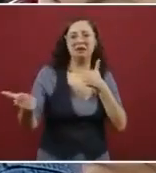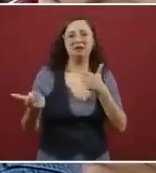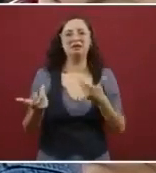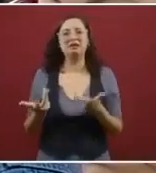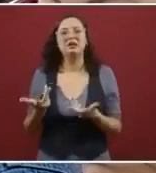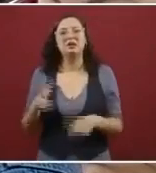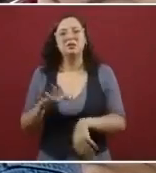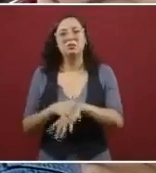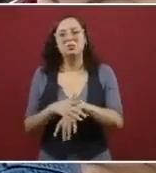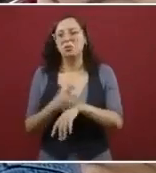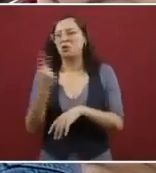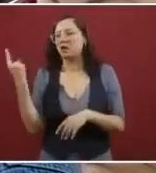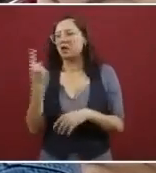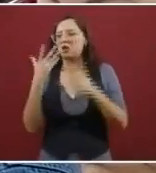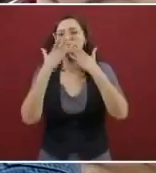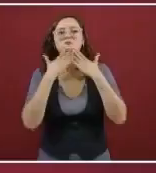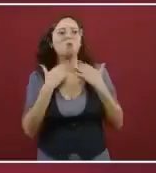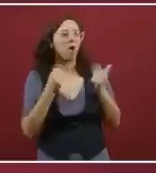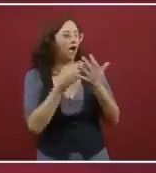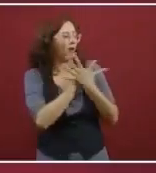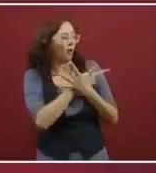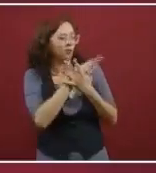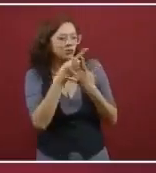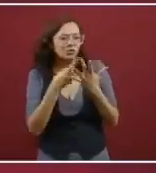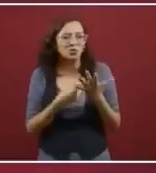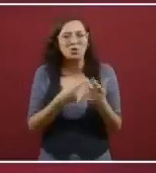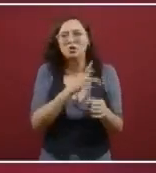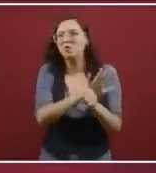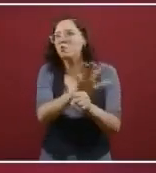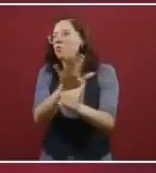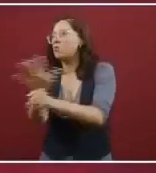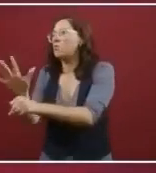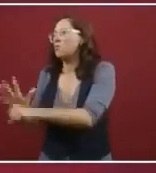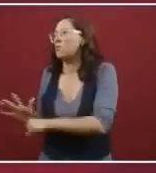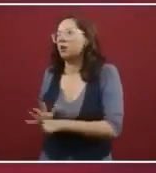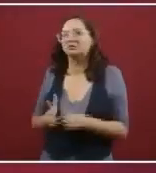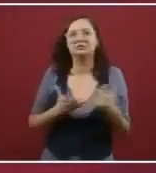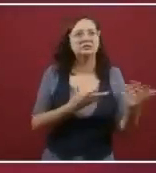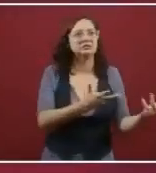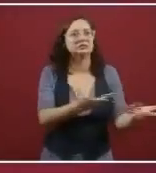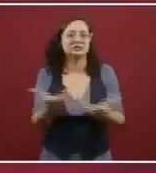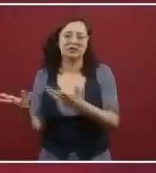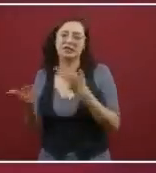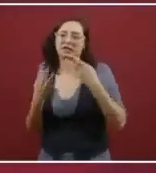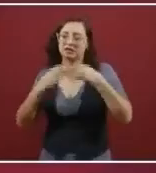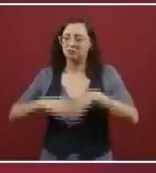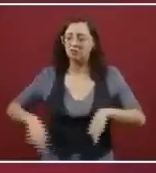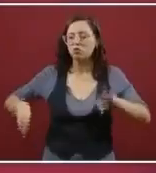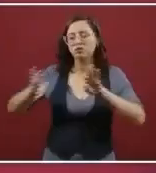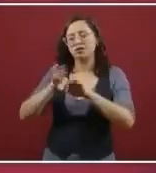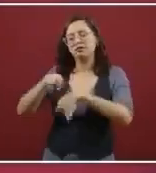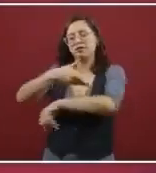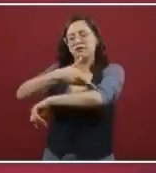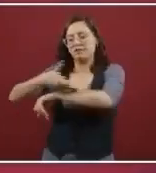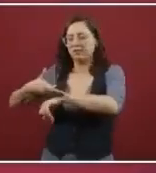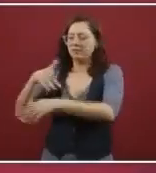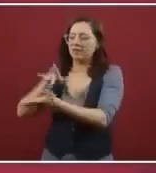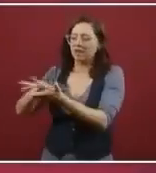por falta de opciones, por falta de alternativas. Entonces necesitamos fortalecer a la familia. La